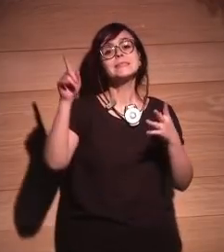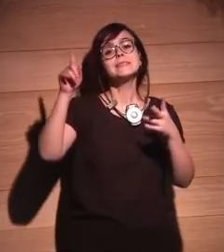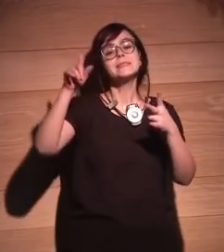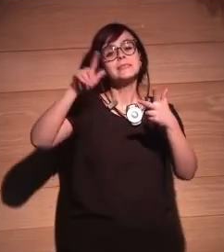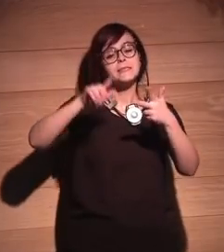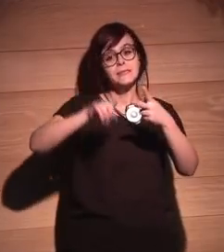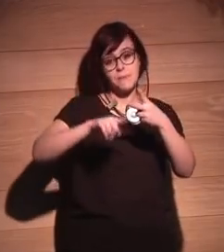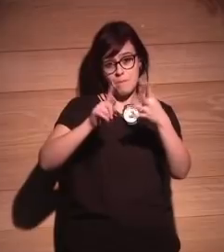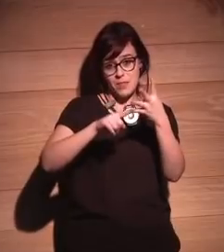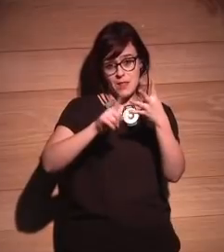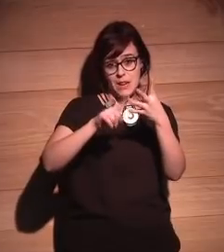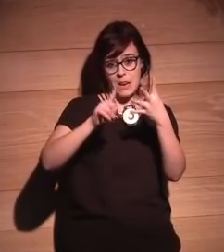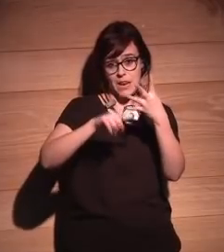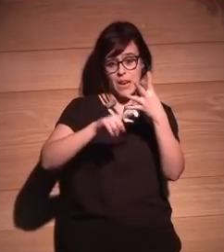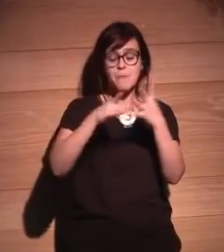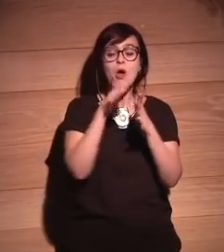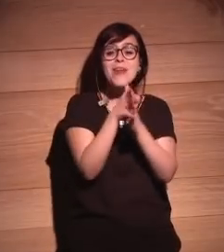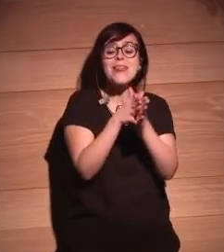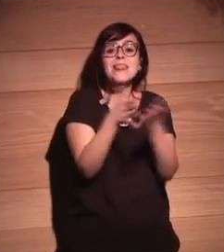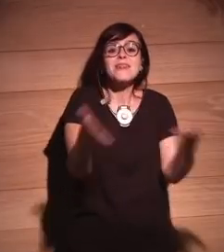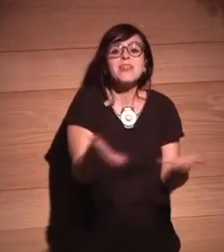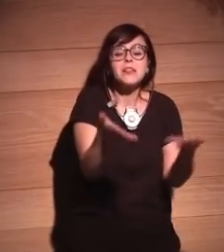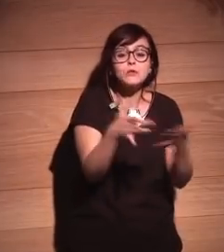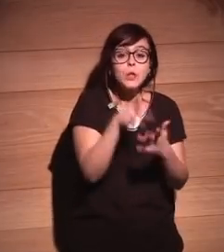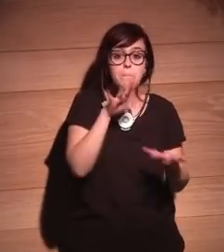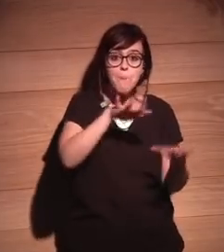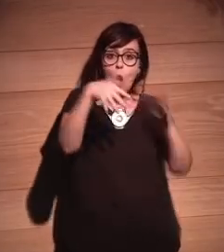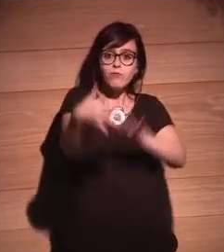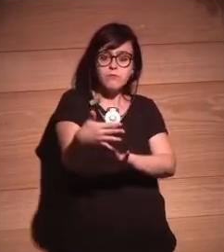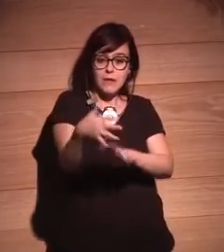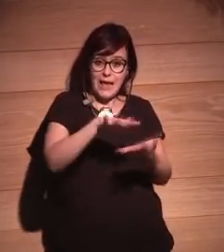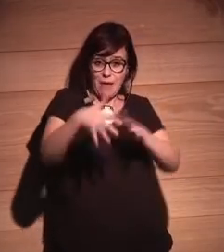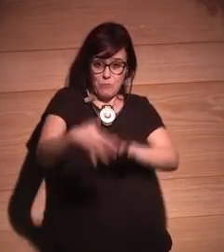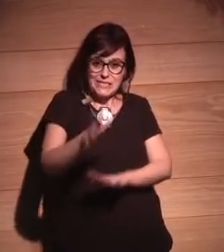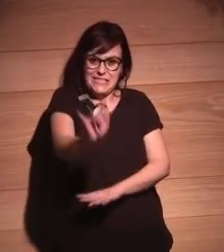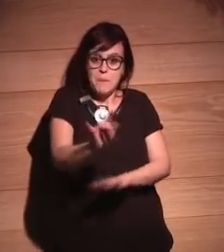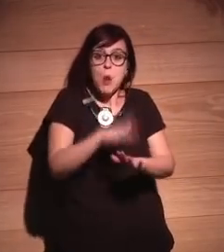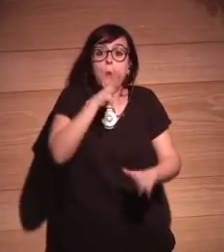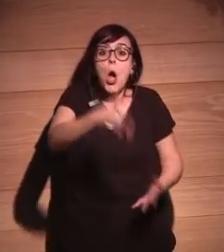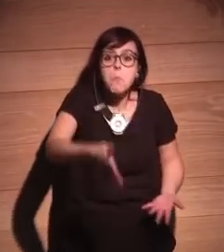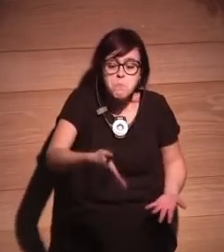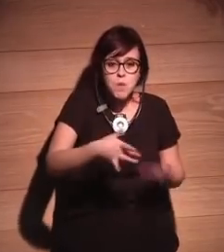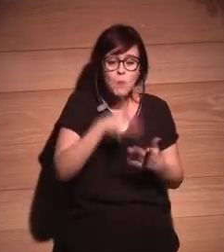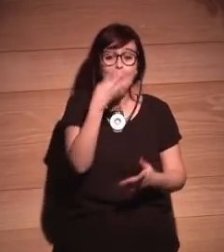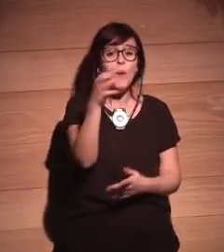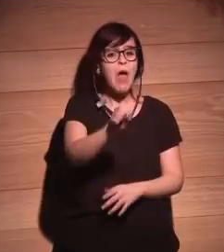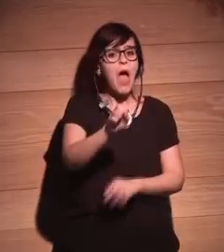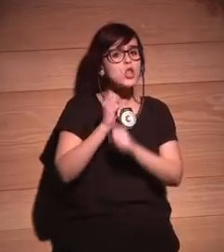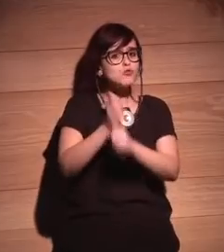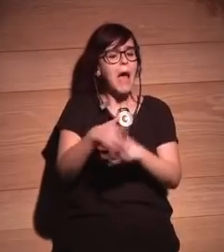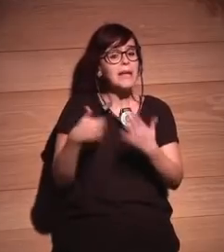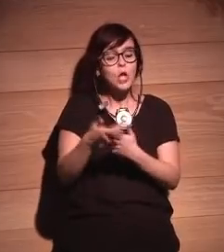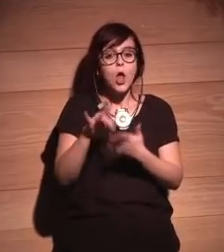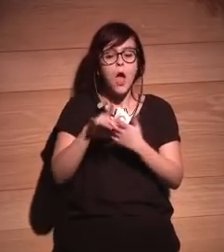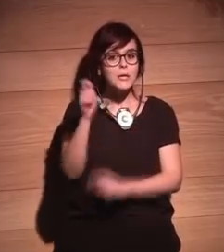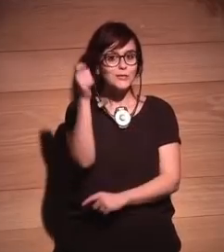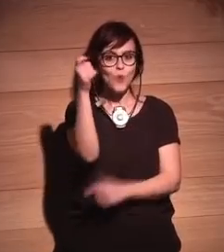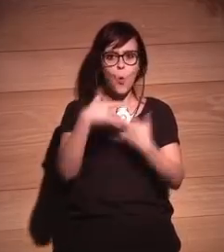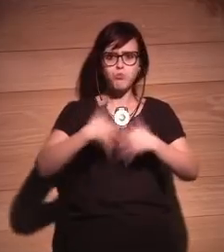incentivos. En esas organizaciones la gente no sabe por qué tiene que cambiar. Llegas a una organización que durante 40 años ha estado vendiendo periódicos con